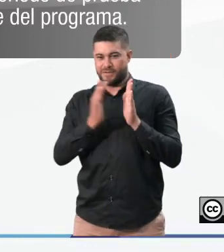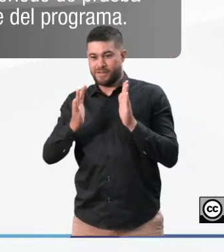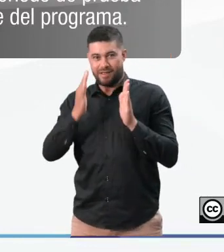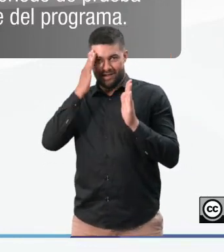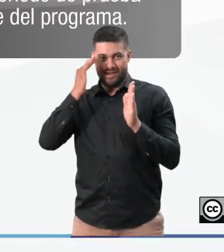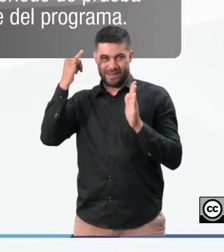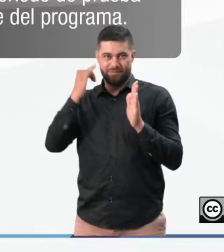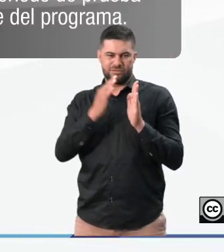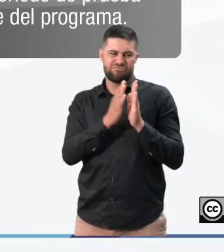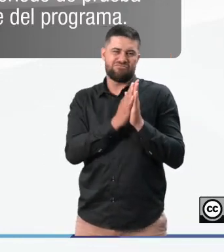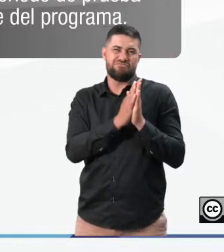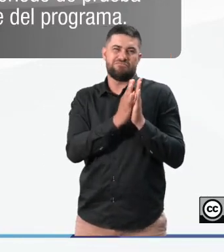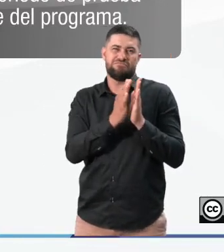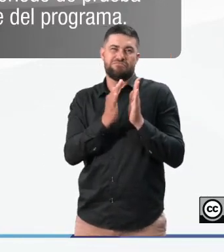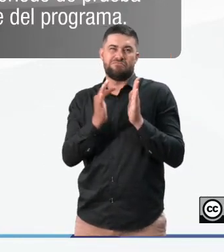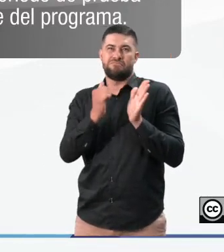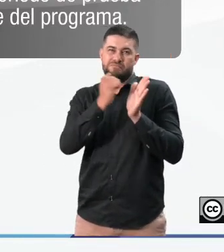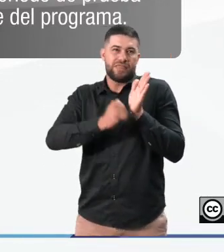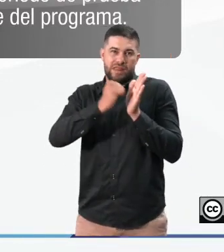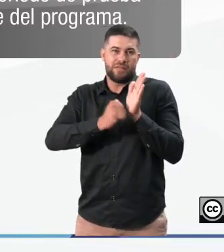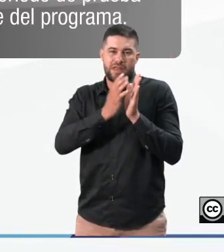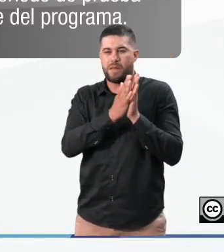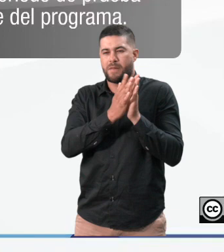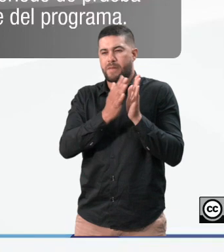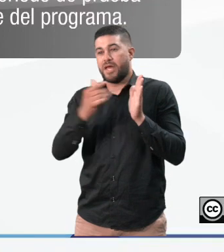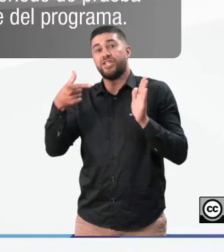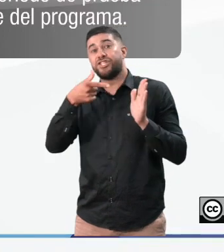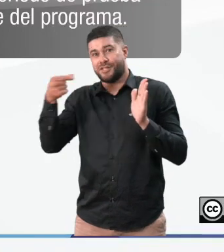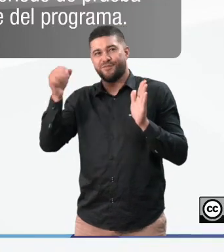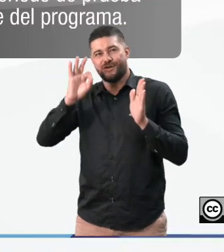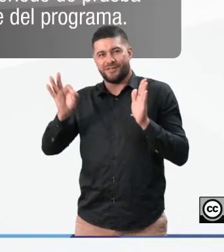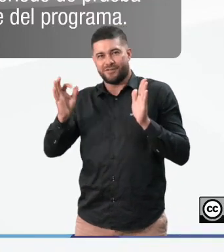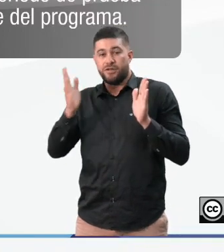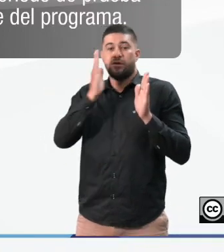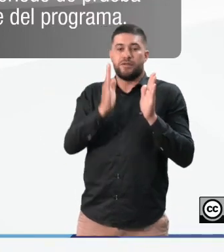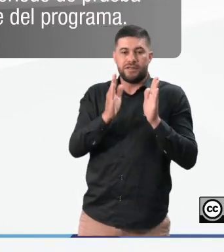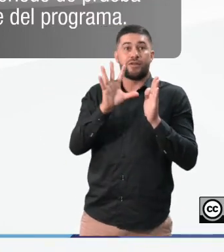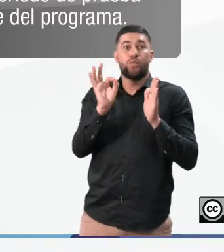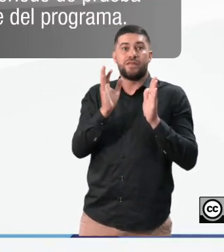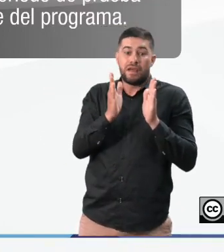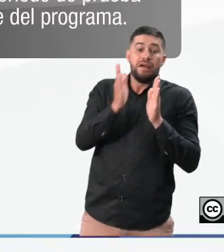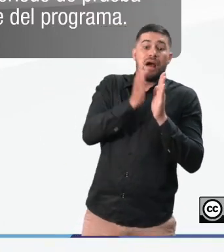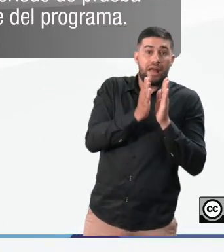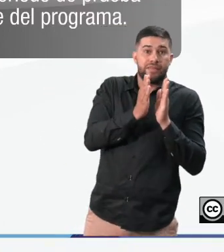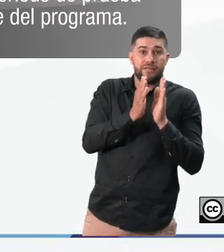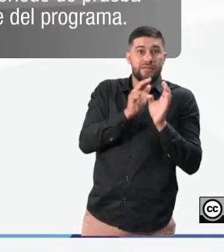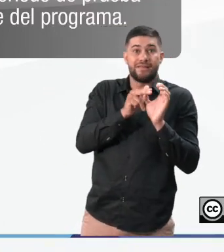calidad inferior a 2.0, también queda retirado del programa.